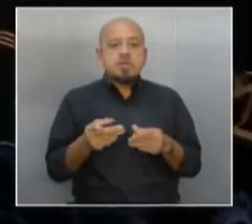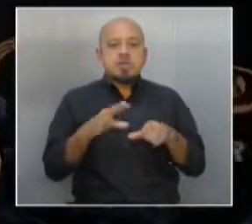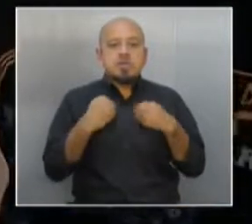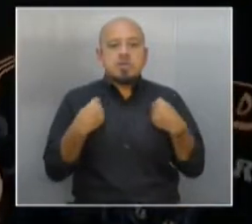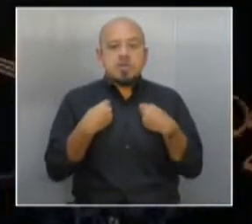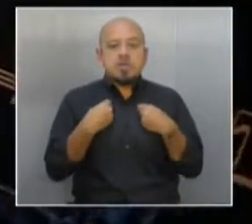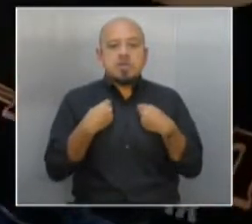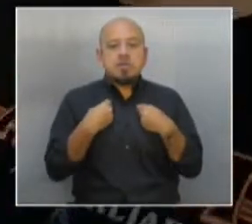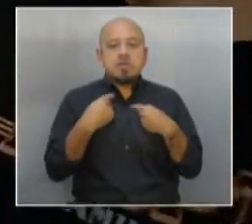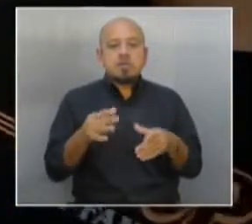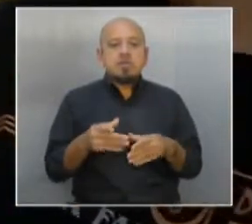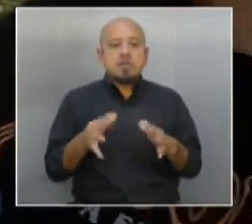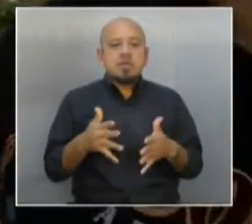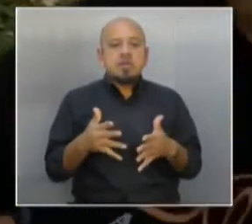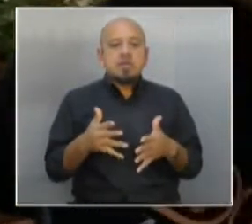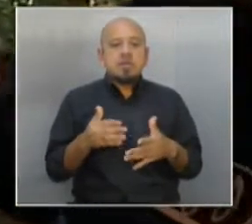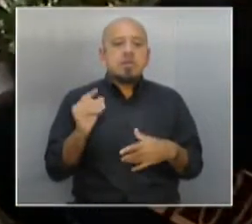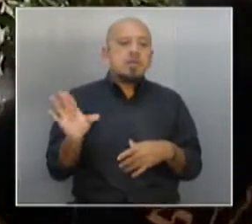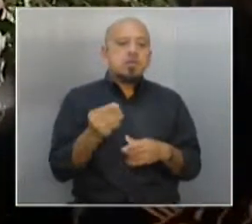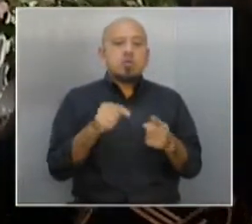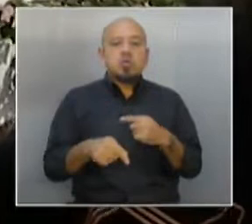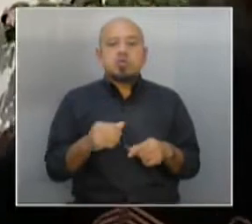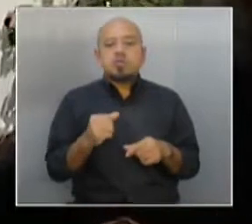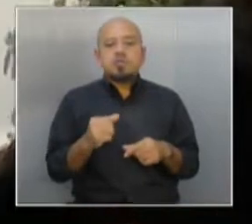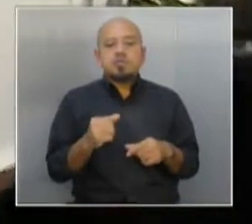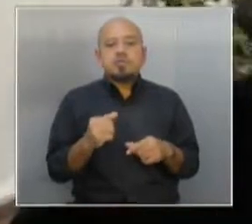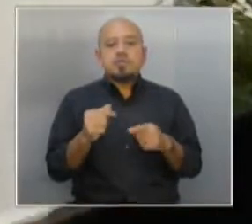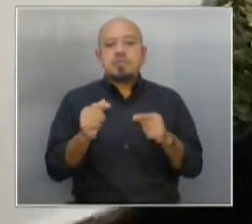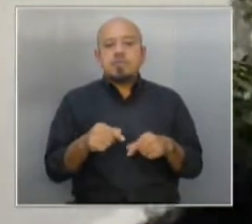privadas, que es para que bueno, todos se acerquen al museo